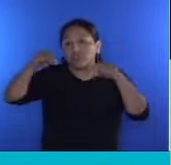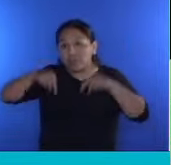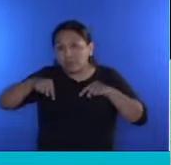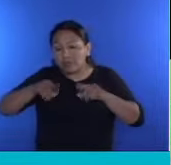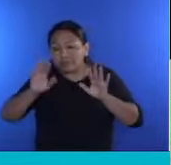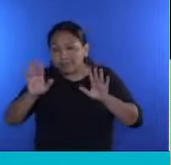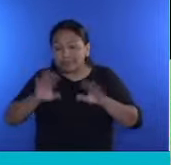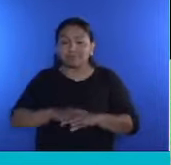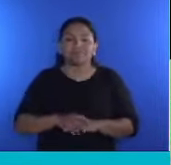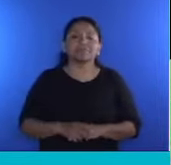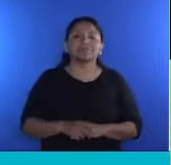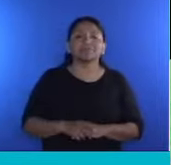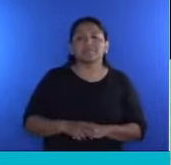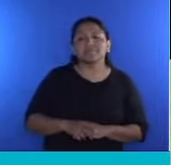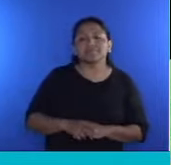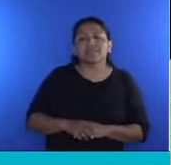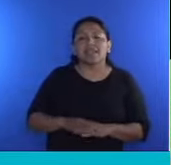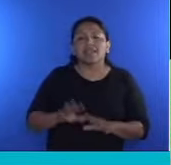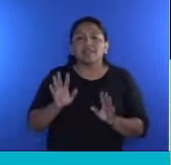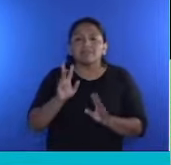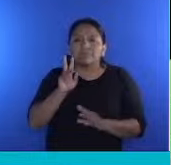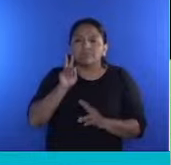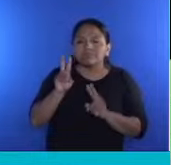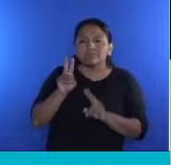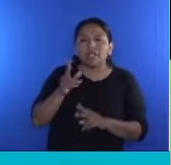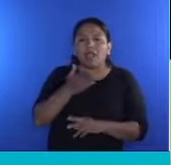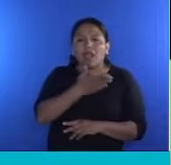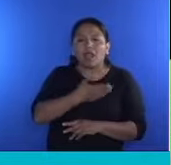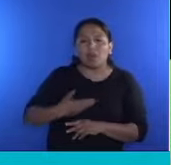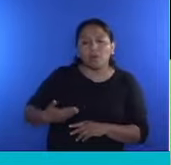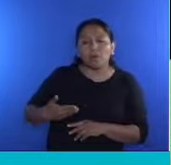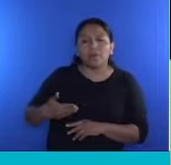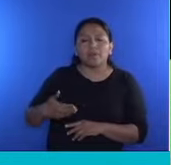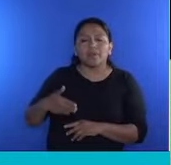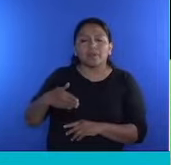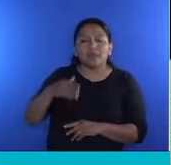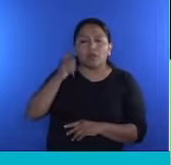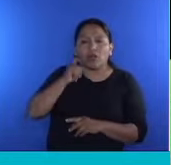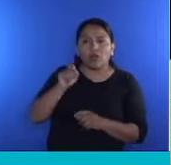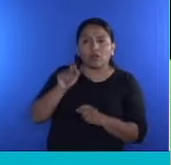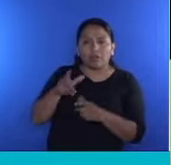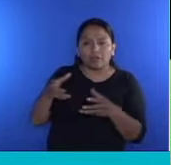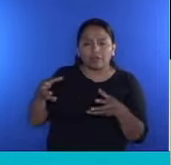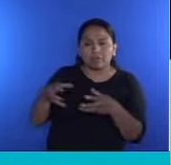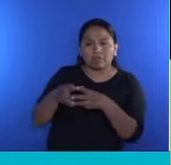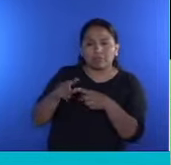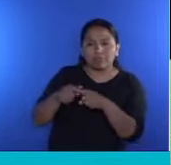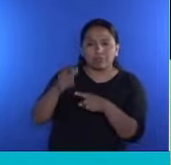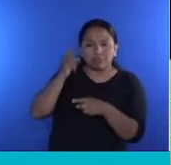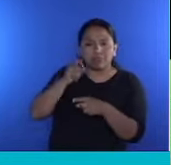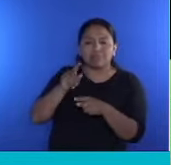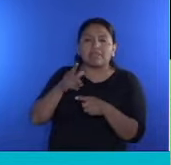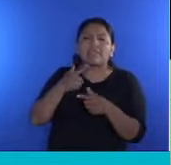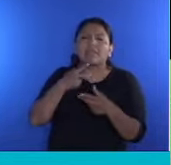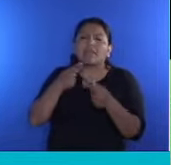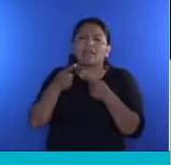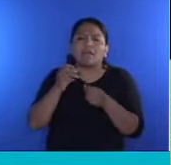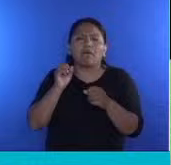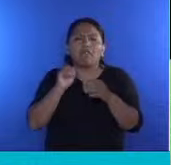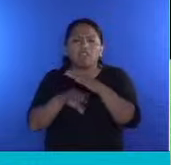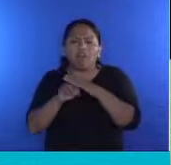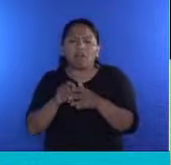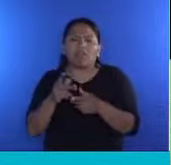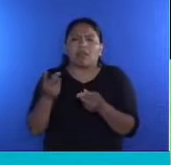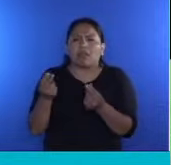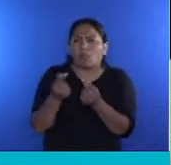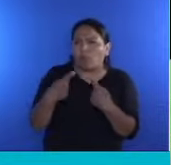hemos visto al gobernador y al partido del gobernador que se queja de los fondos, que no tiene recursos, que no